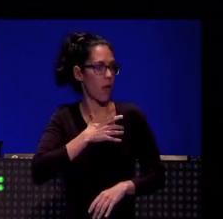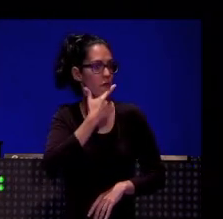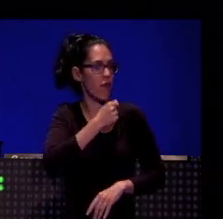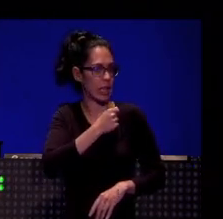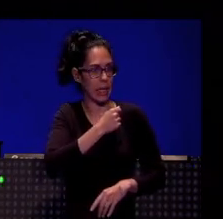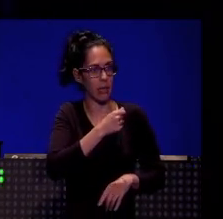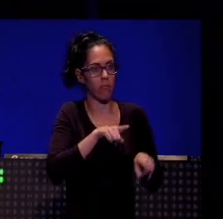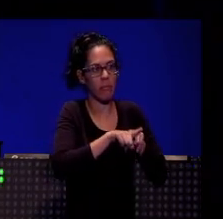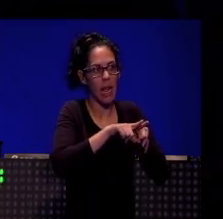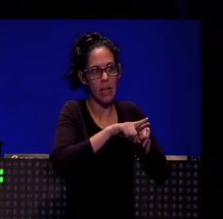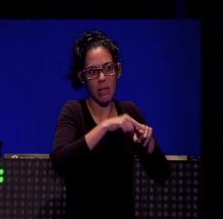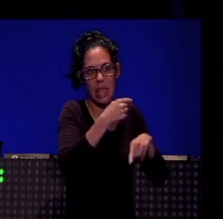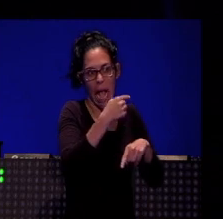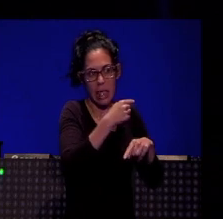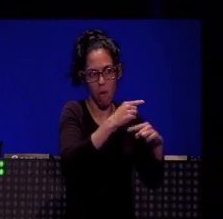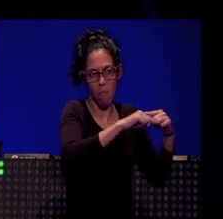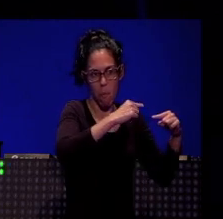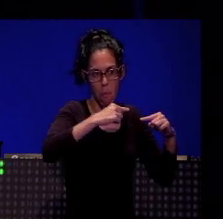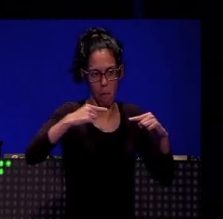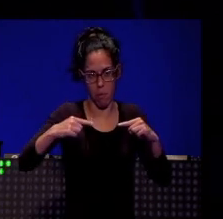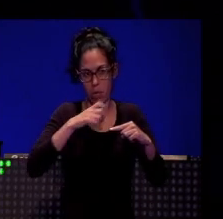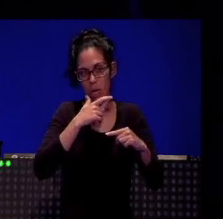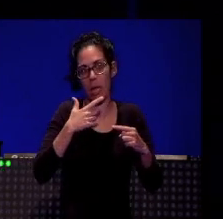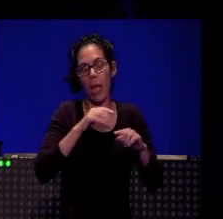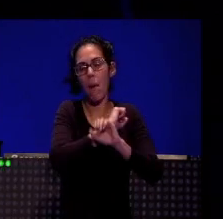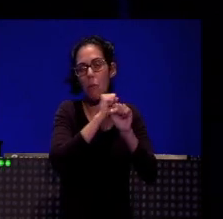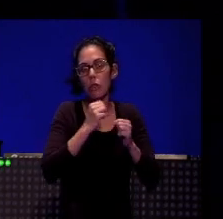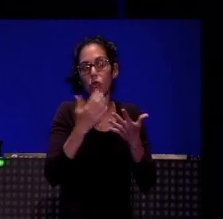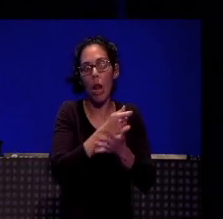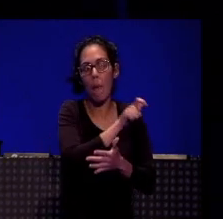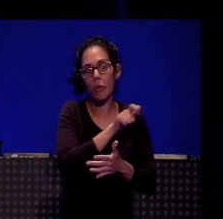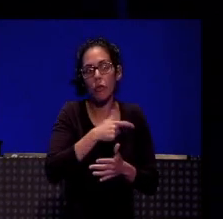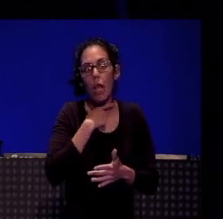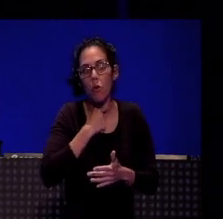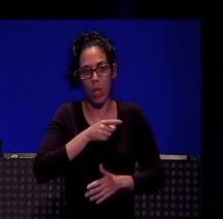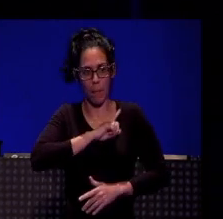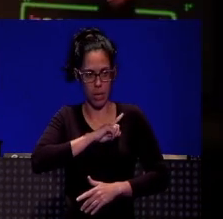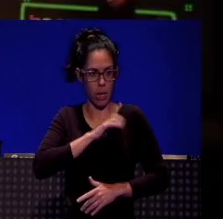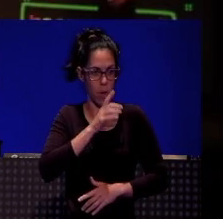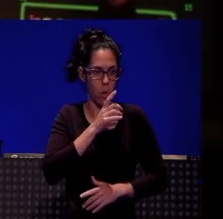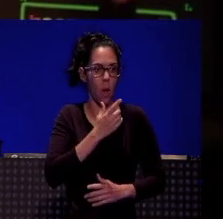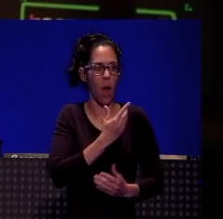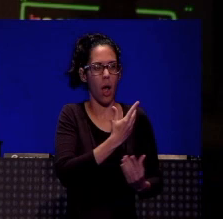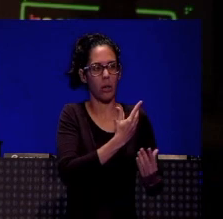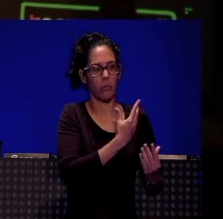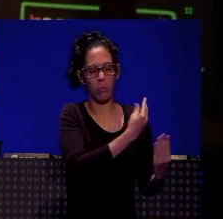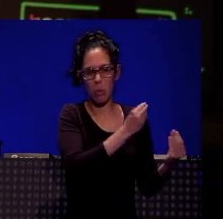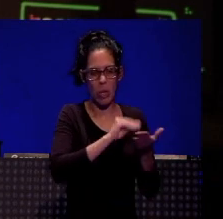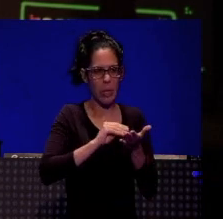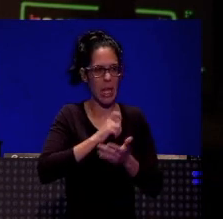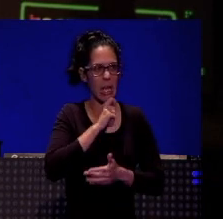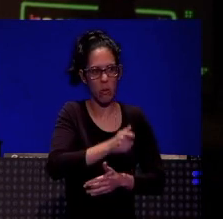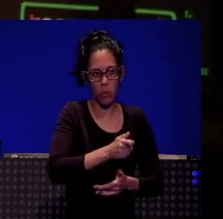y que también no le puede gustar a todo el mundo espero que pero que muchas veces te insultan y te dicen cosas que son super